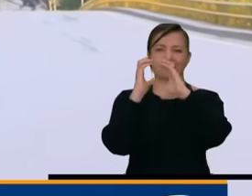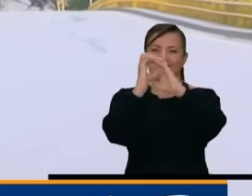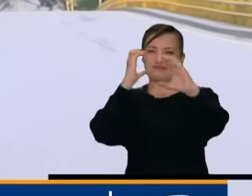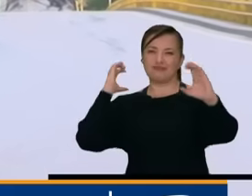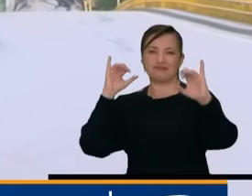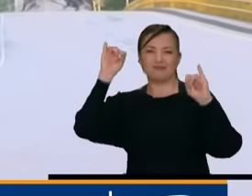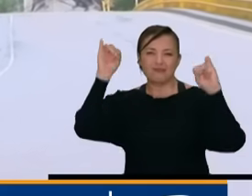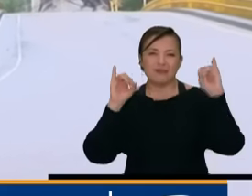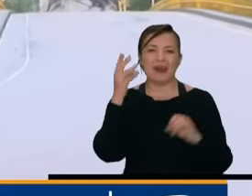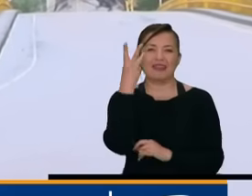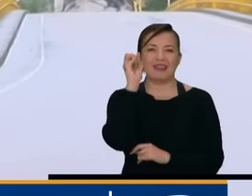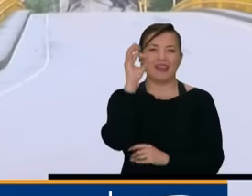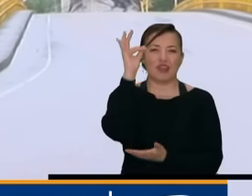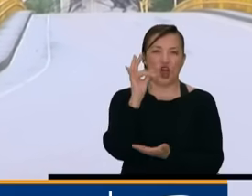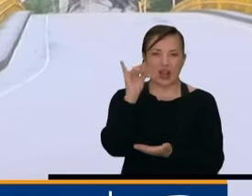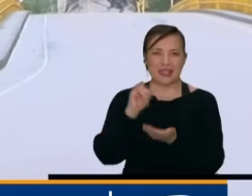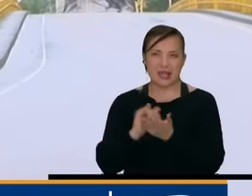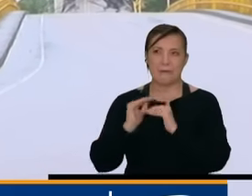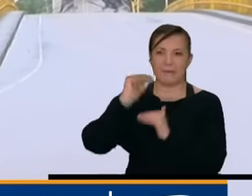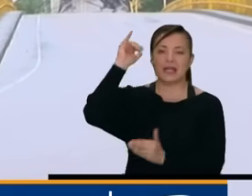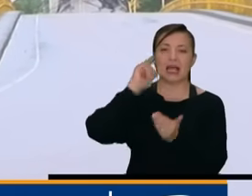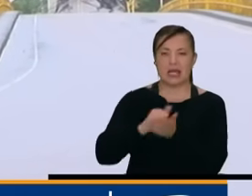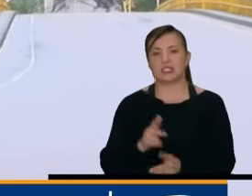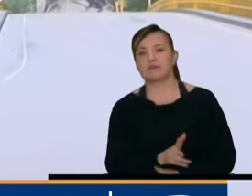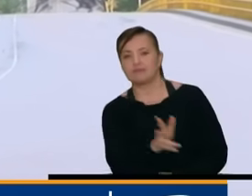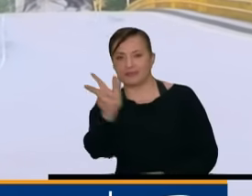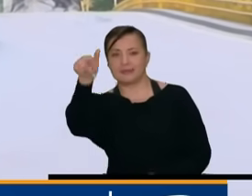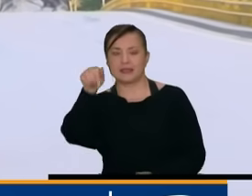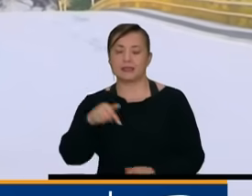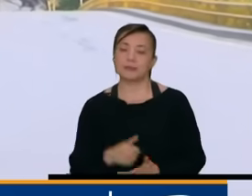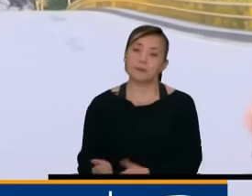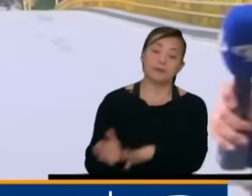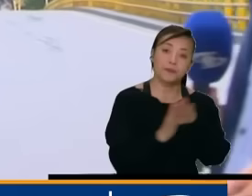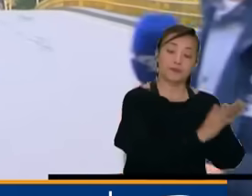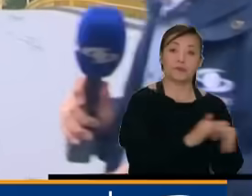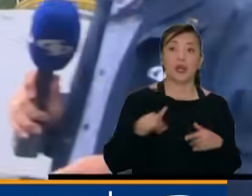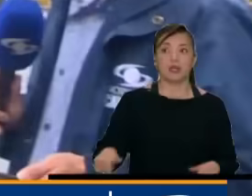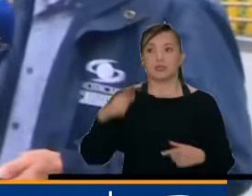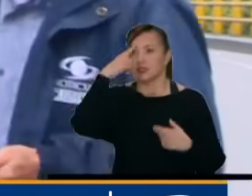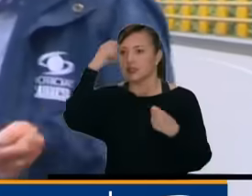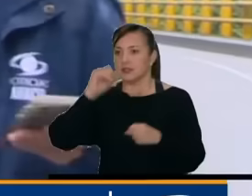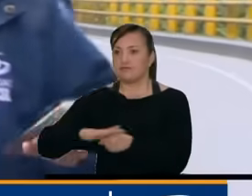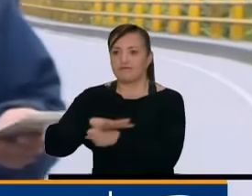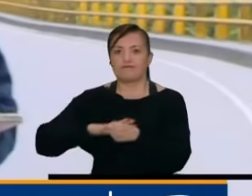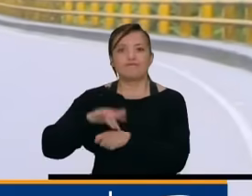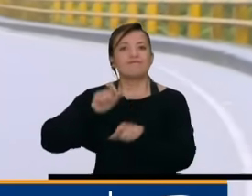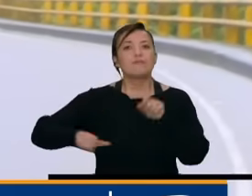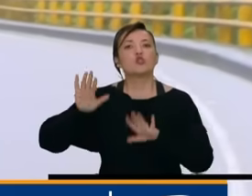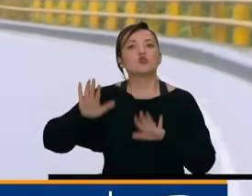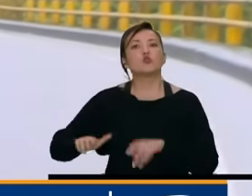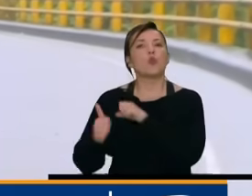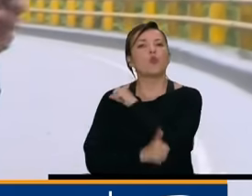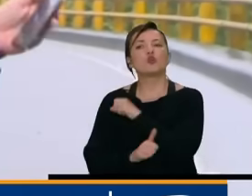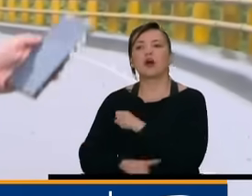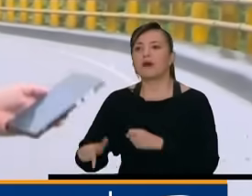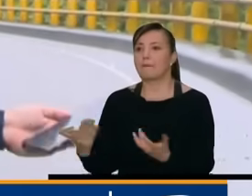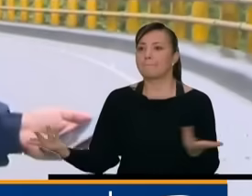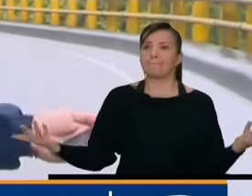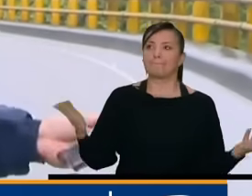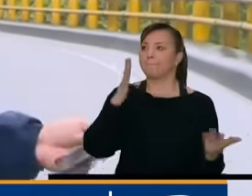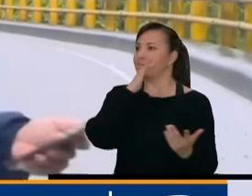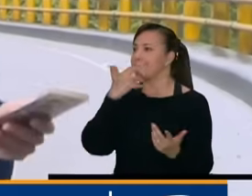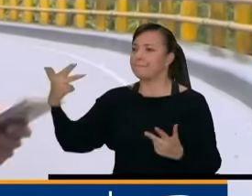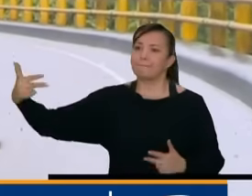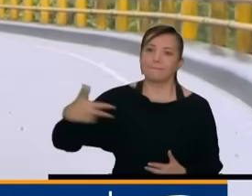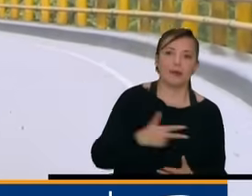Miren, esta situación de una u otra forma tiene muy preocupados a las comunidades de esta región del departamento de Boyacá porque están incomunicados, no pueden llegar al